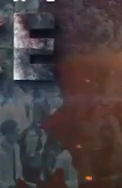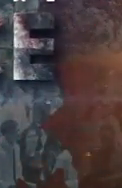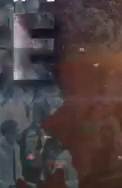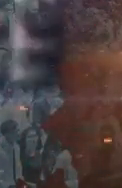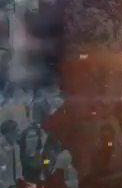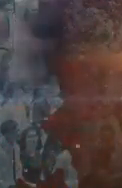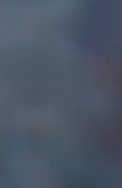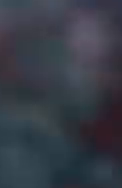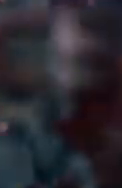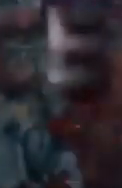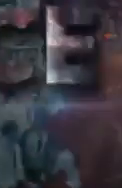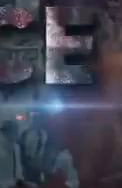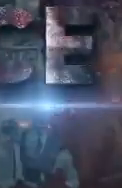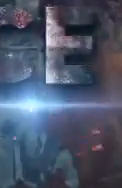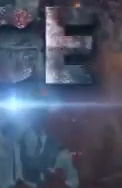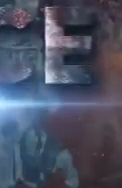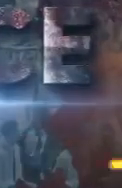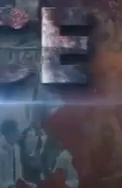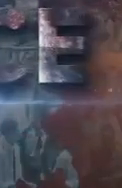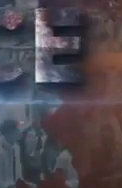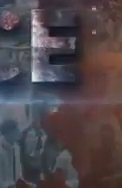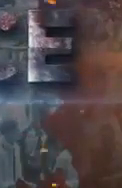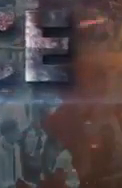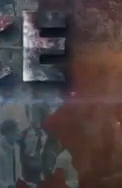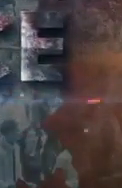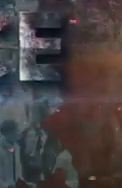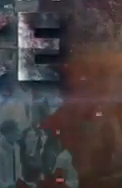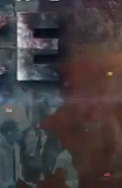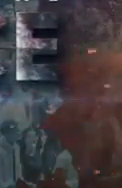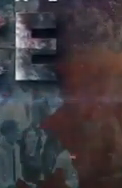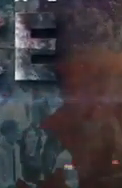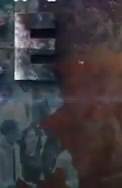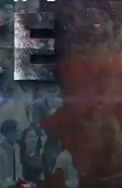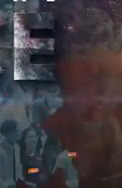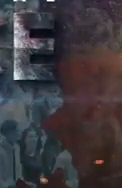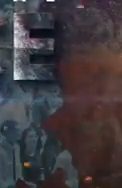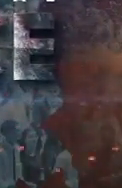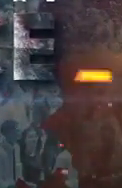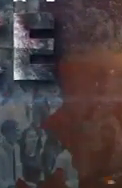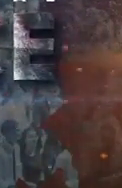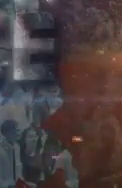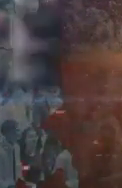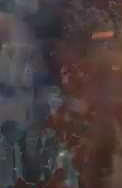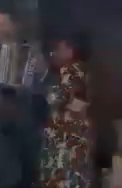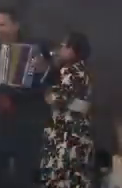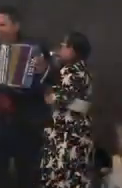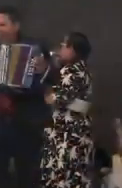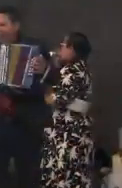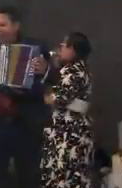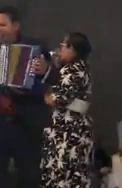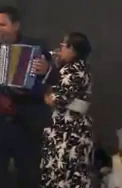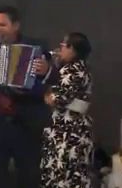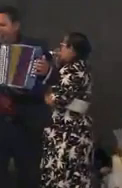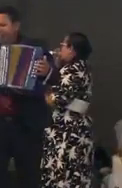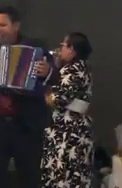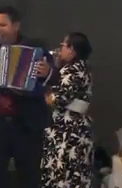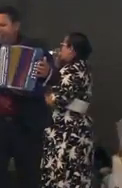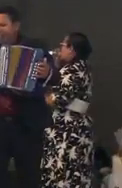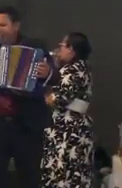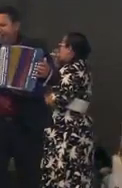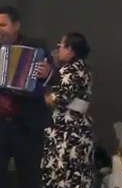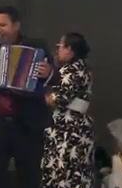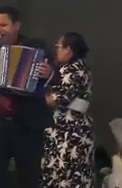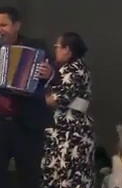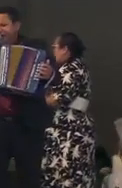Ay, las cadenas que me ataban, destrozadas se quedaron, porque Cristo me ha quitado ese peso